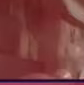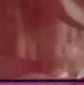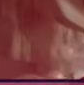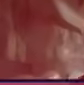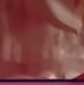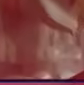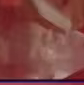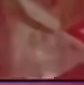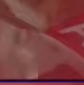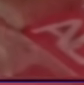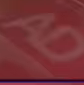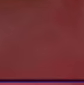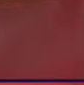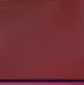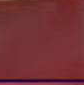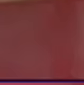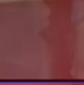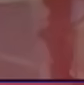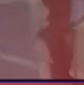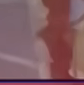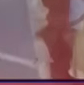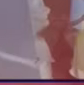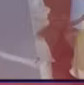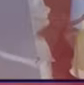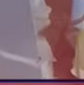Hay pedidos, pues, a estas fechas más que nada fuertes.